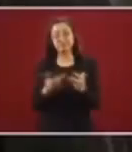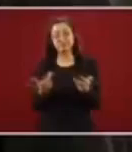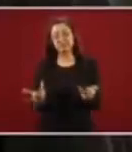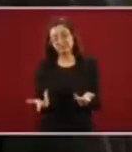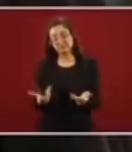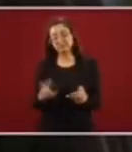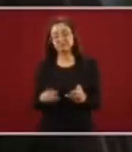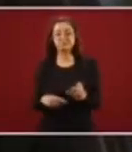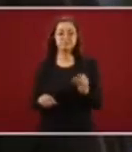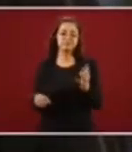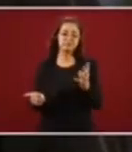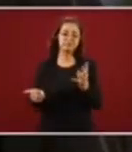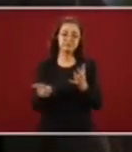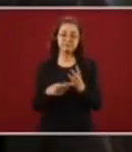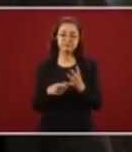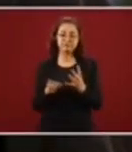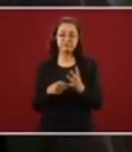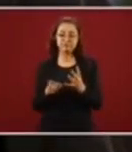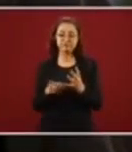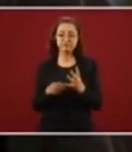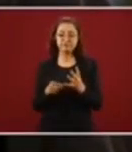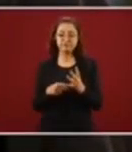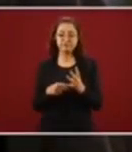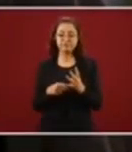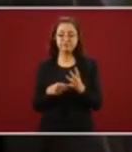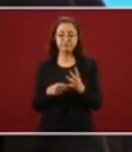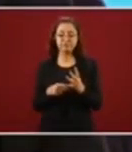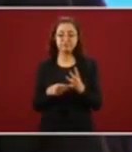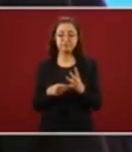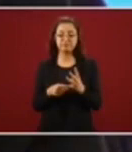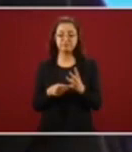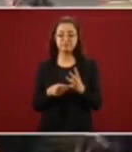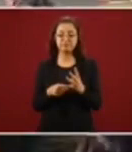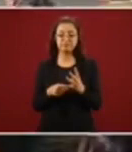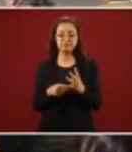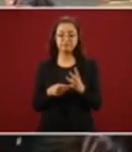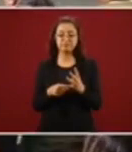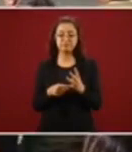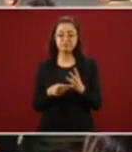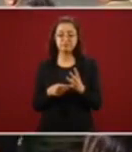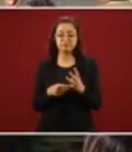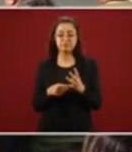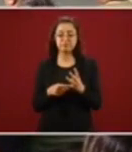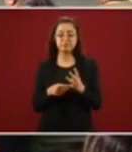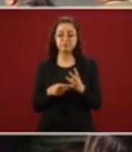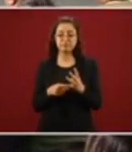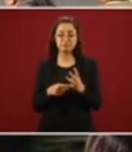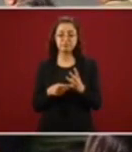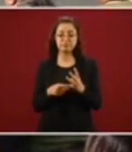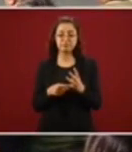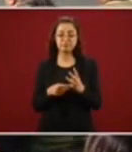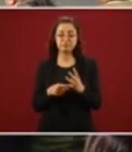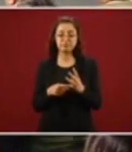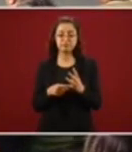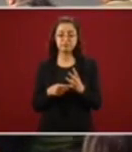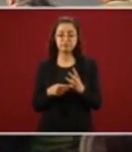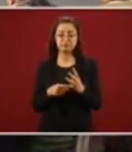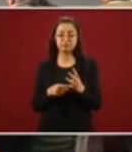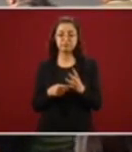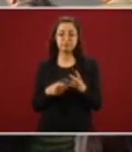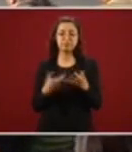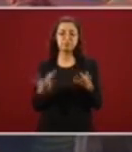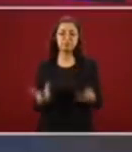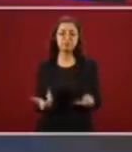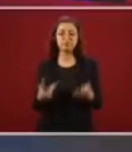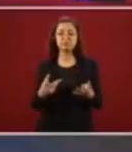La cuarta opción es que se rente